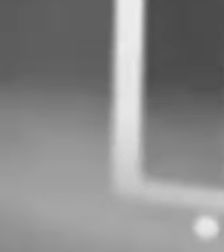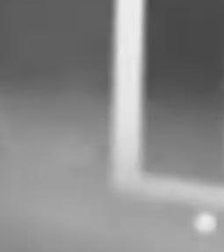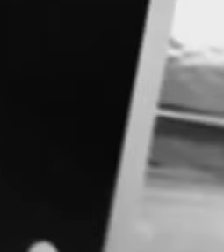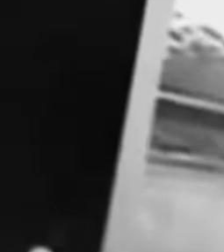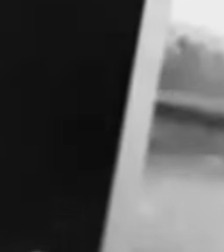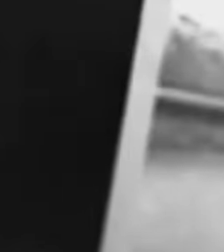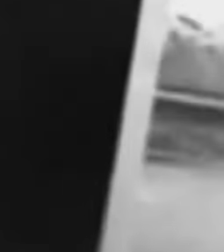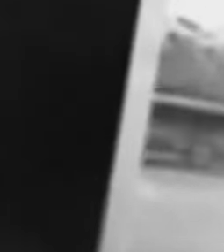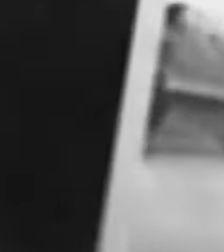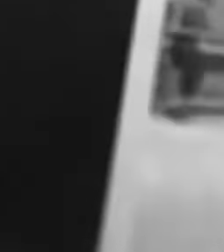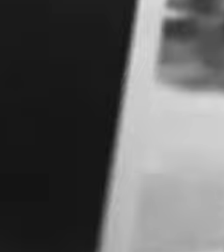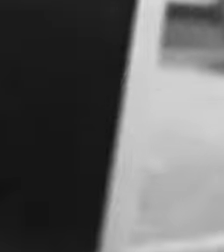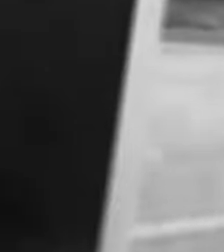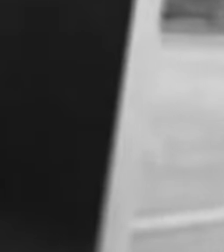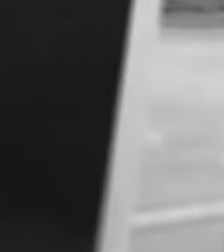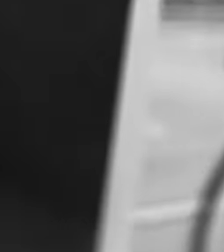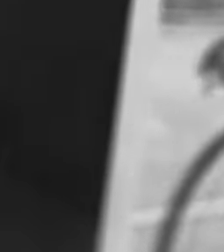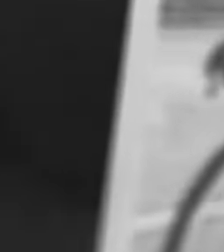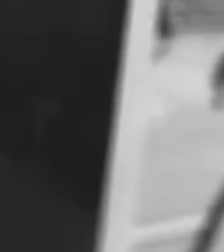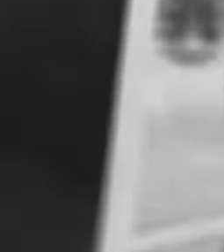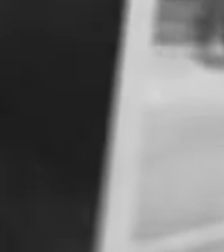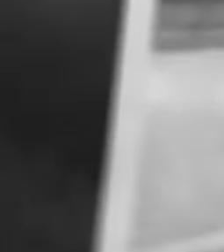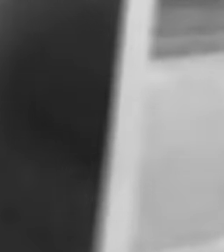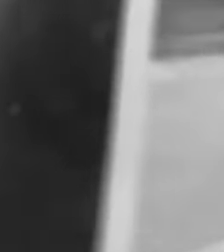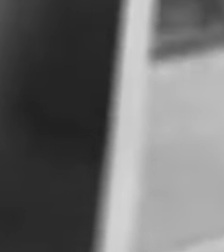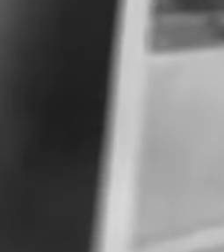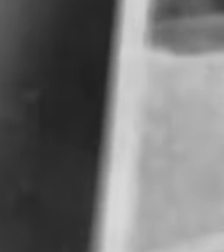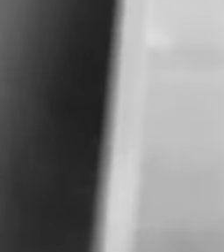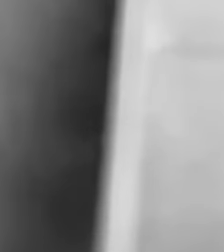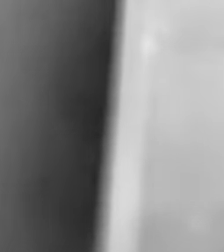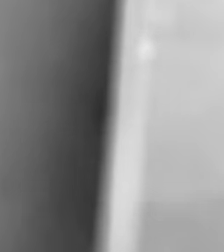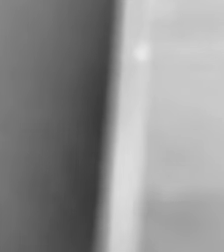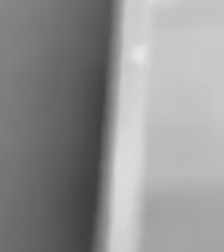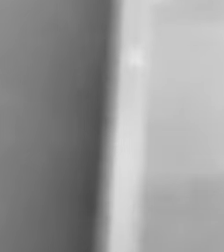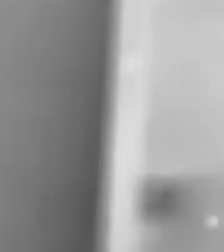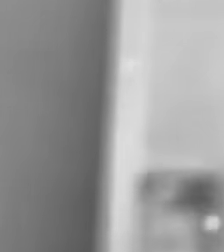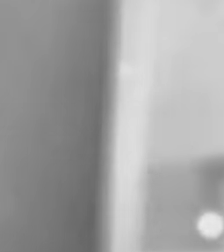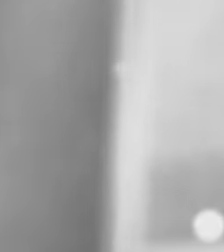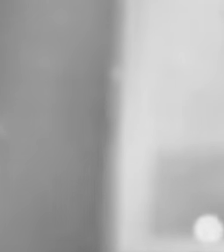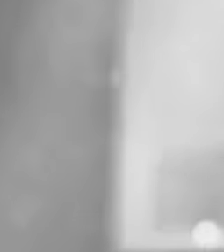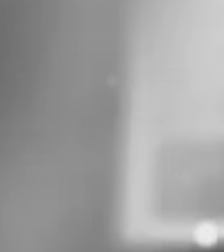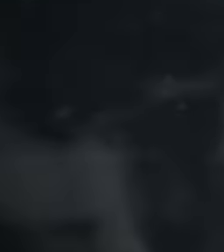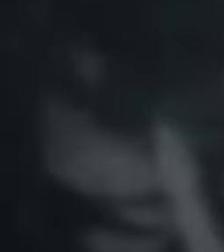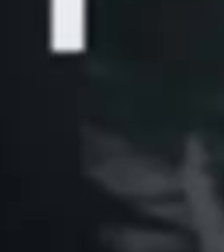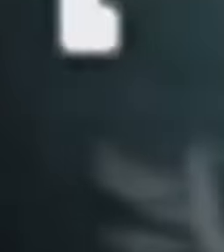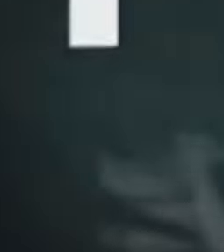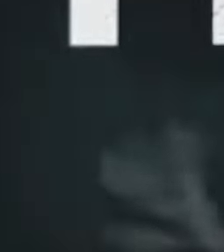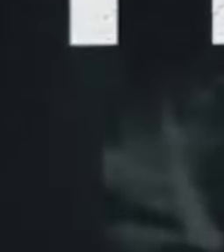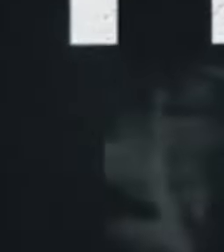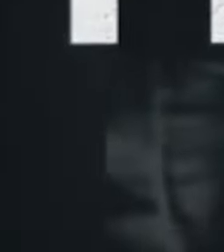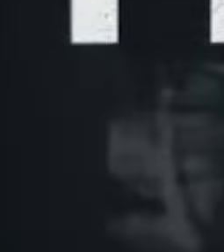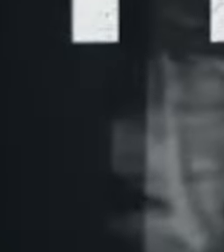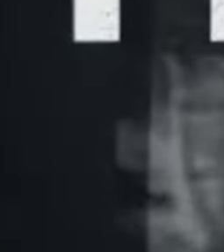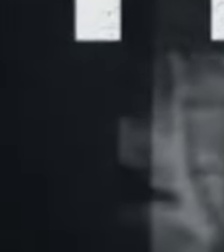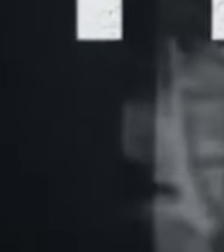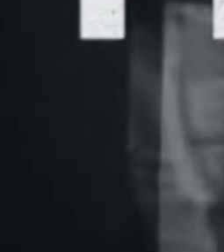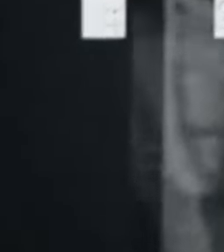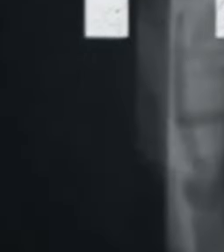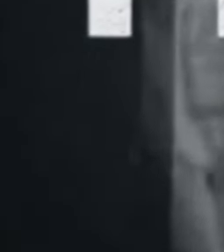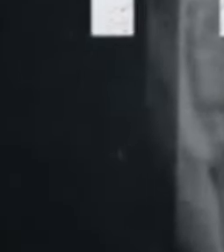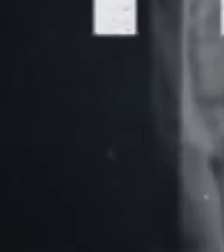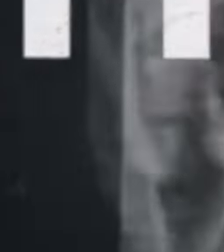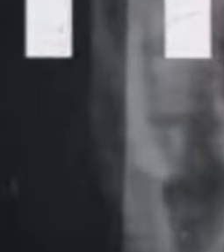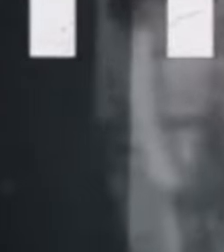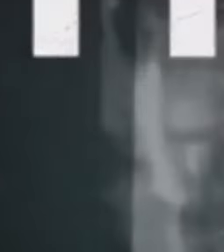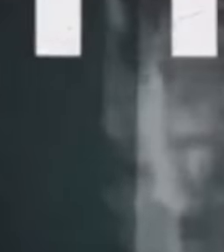emocionado, transformado y acompañado por 7 décadas, mostrándonos a través de sus historias lo que significa ser